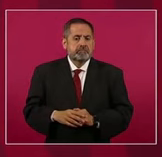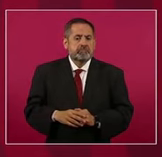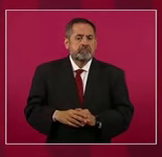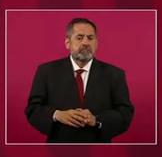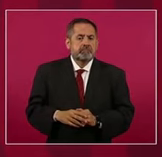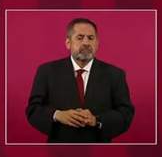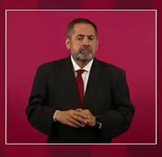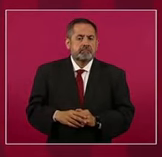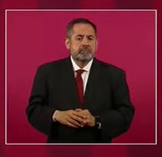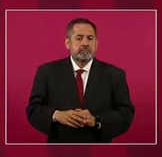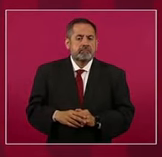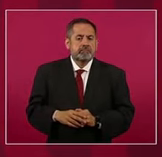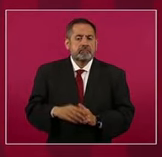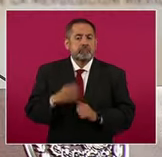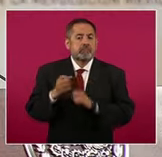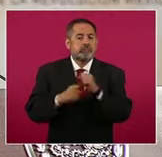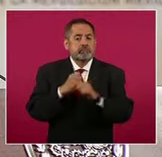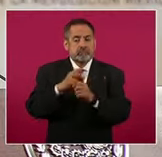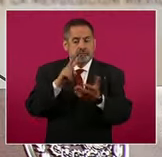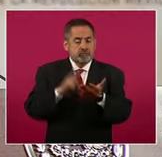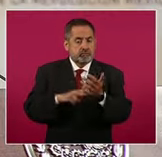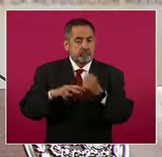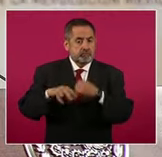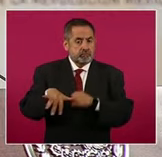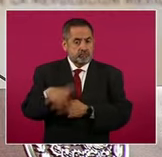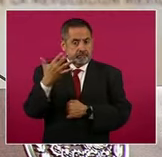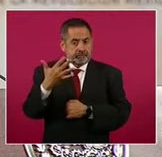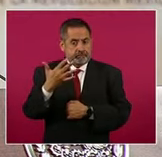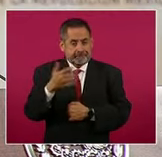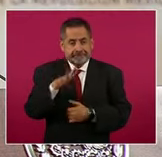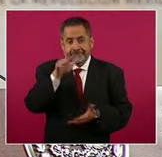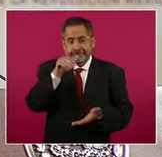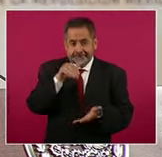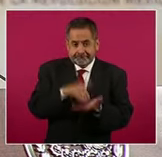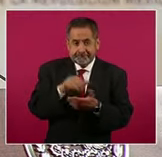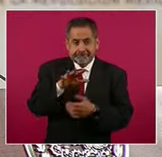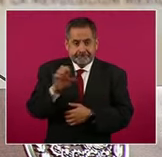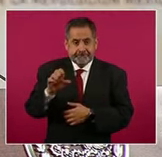1,126 millones y pico. En el 2015, por